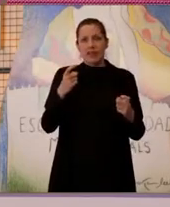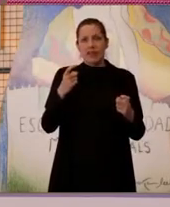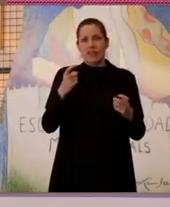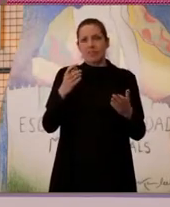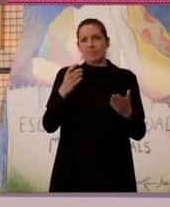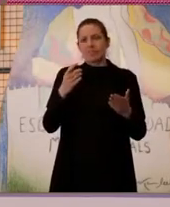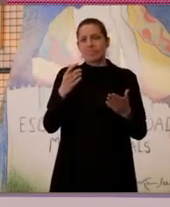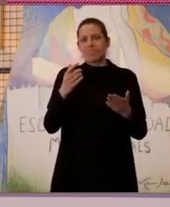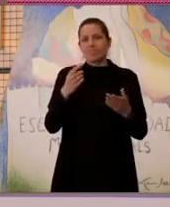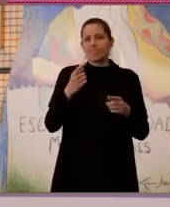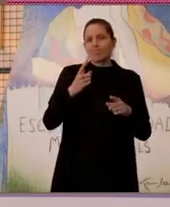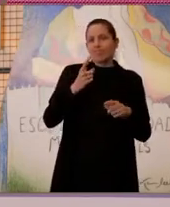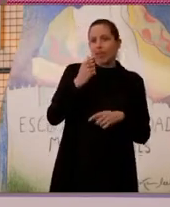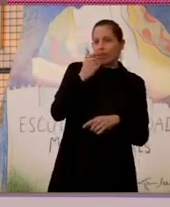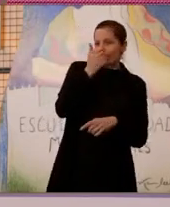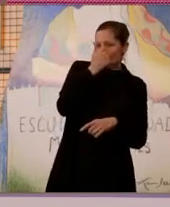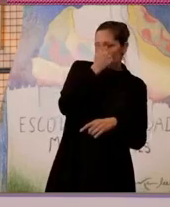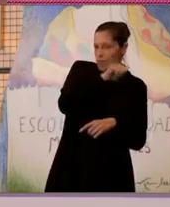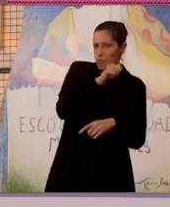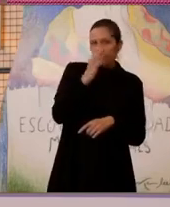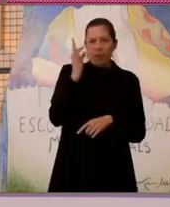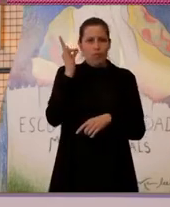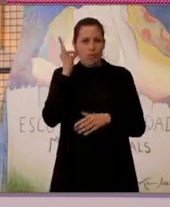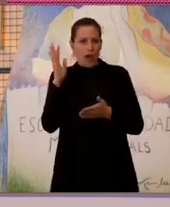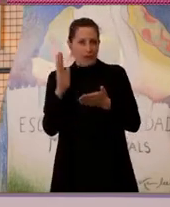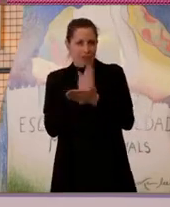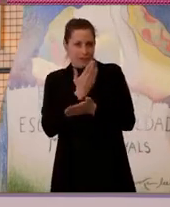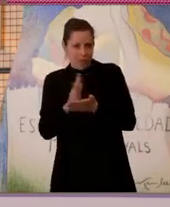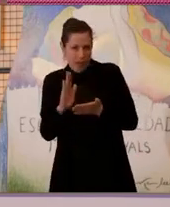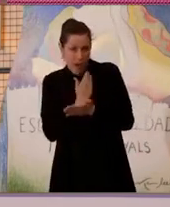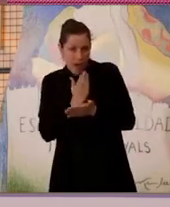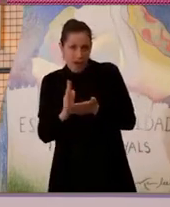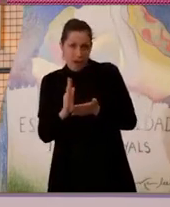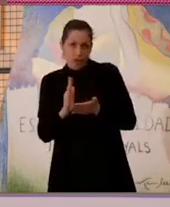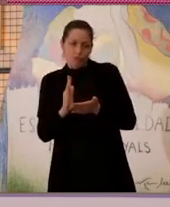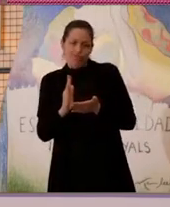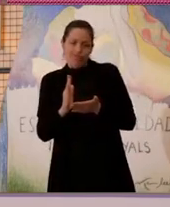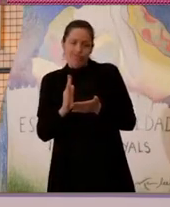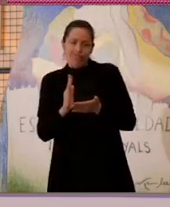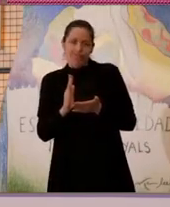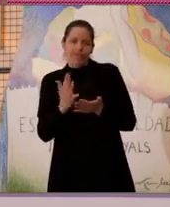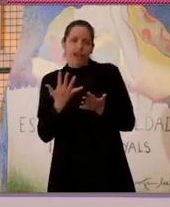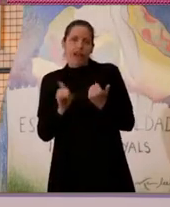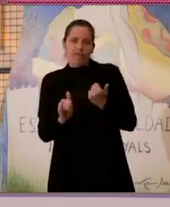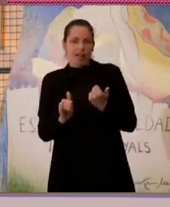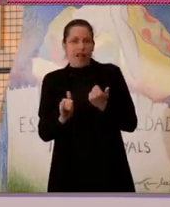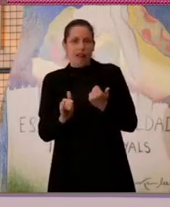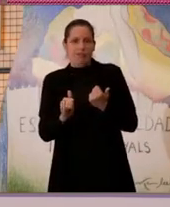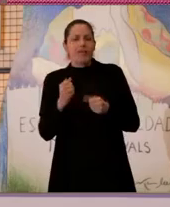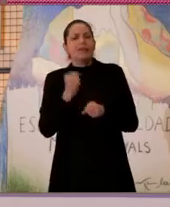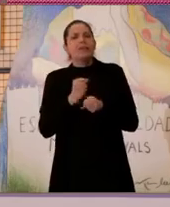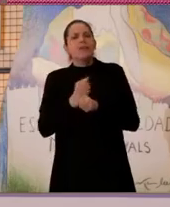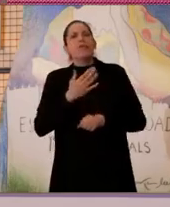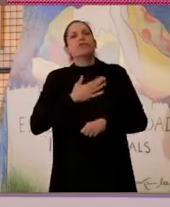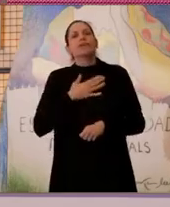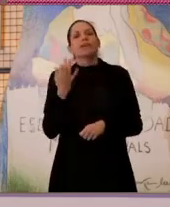las mujeres de determinados trabajos era el esfuerzo nuestro el decir podemos con todo y podemos hacer lo mismo que